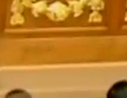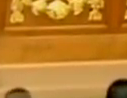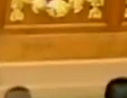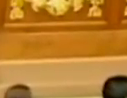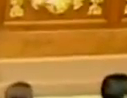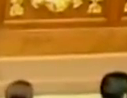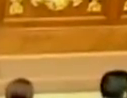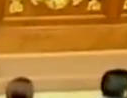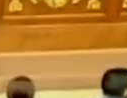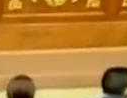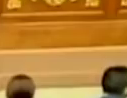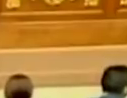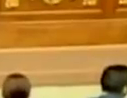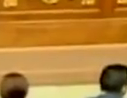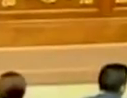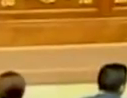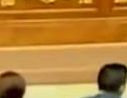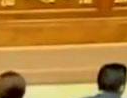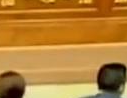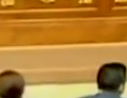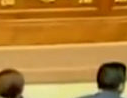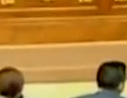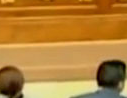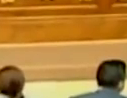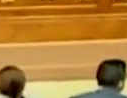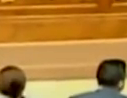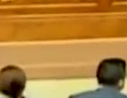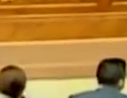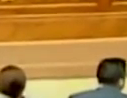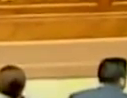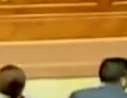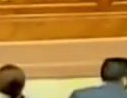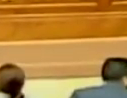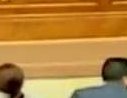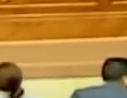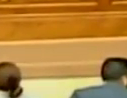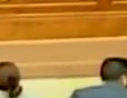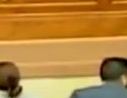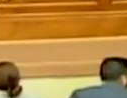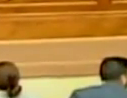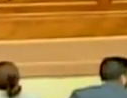Ah, sí también, sí también. Sí estamos bien.